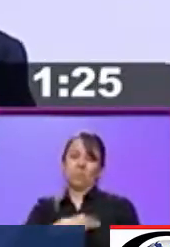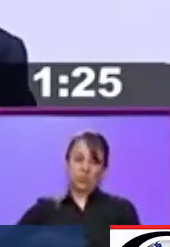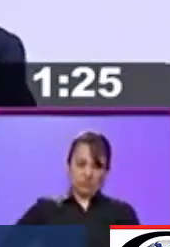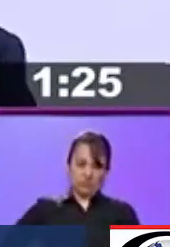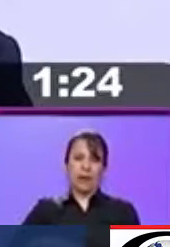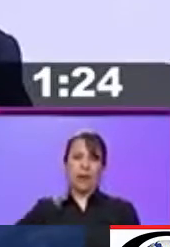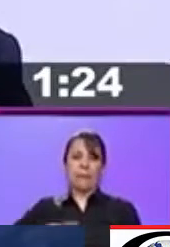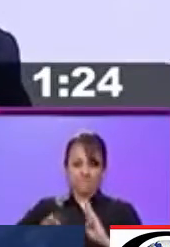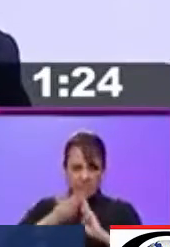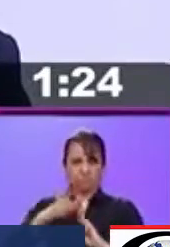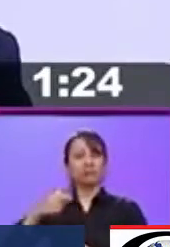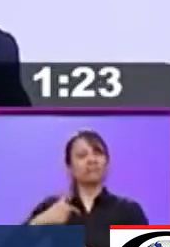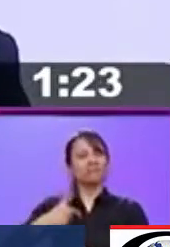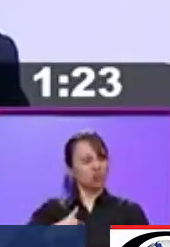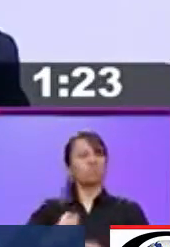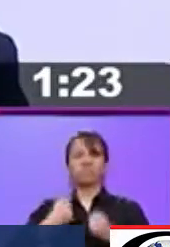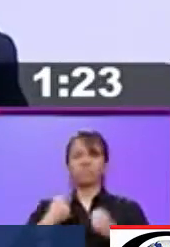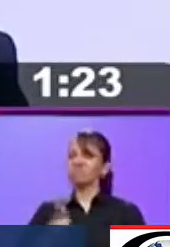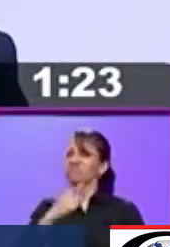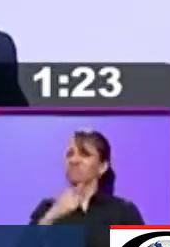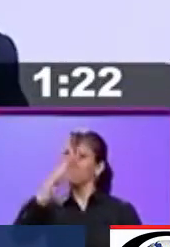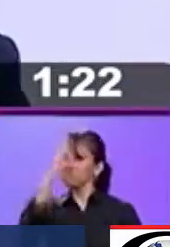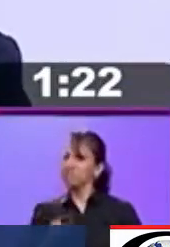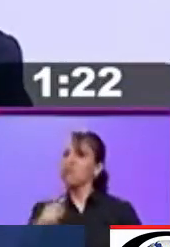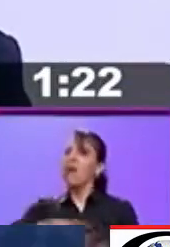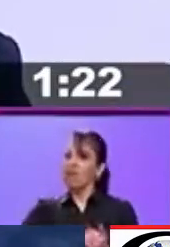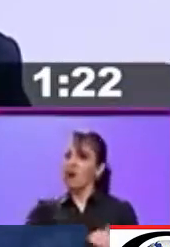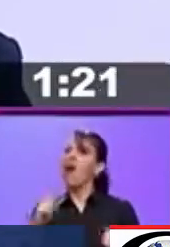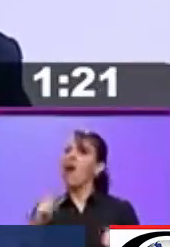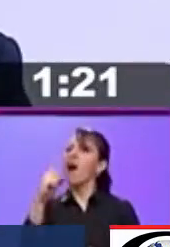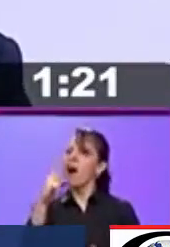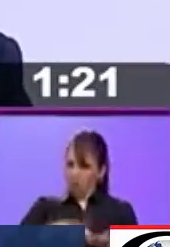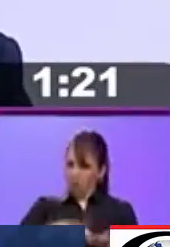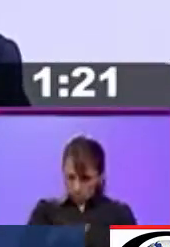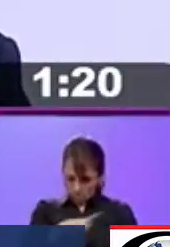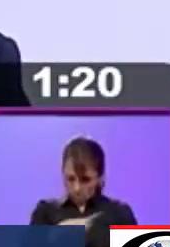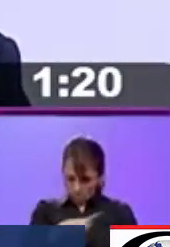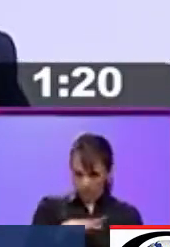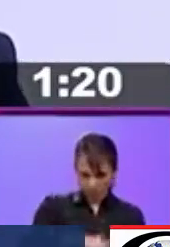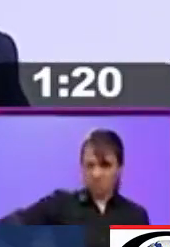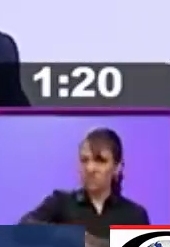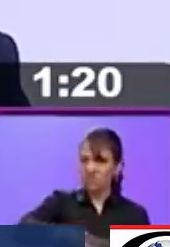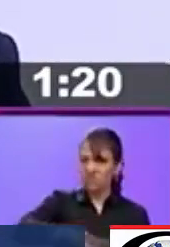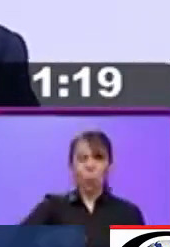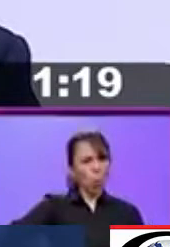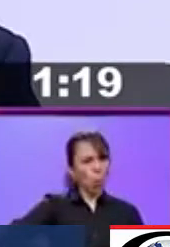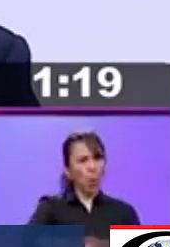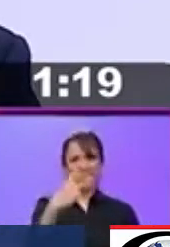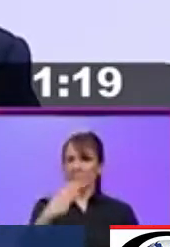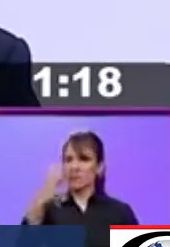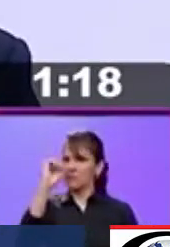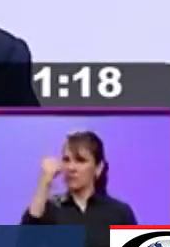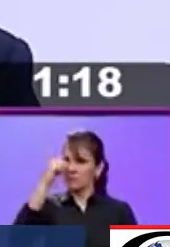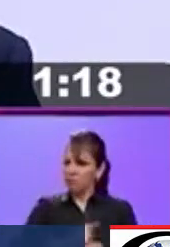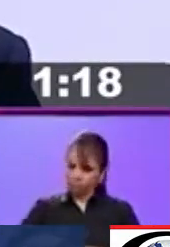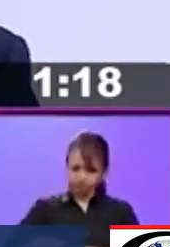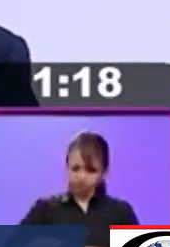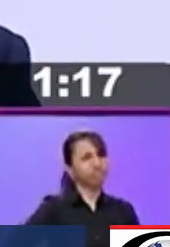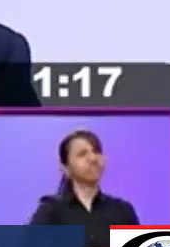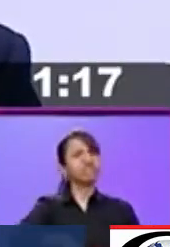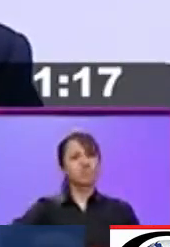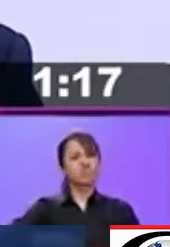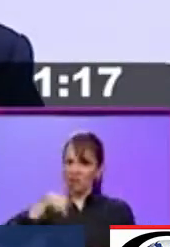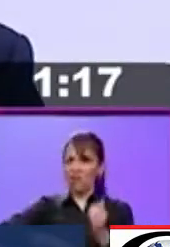Óscar González Yáñez. El periódico El Punto Crítico hizo una pequeña encuesta con 1,300